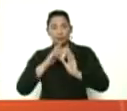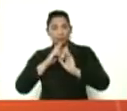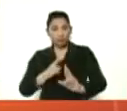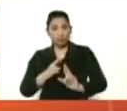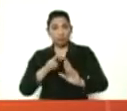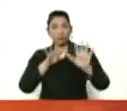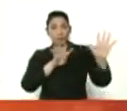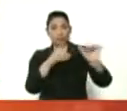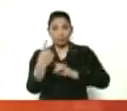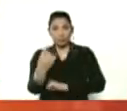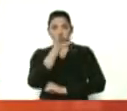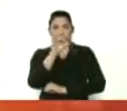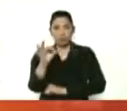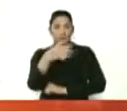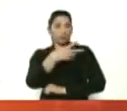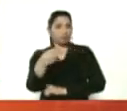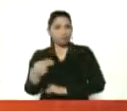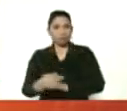91% no.